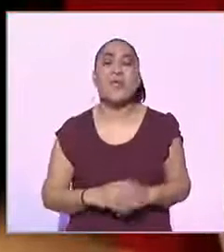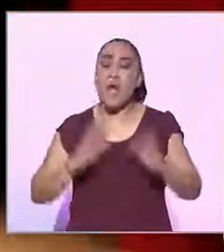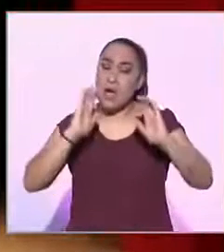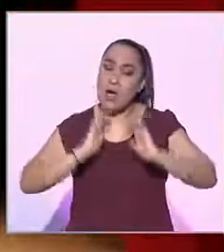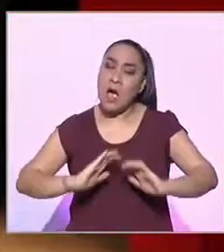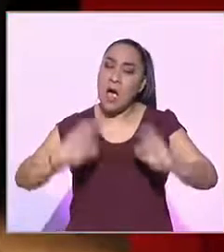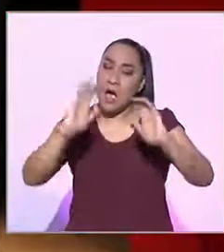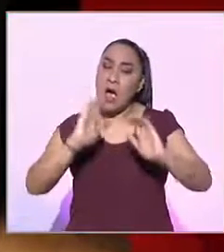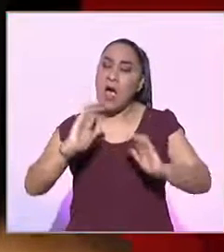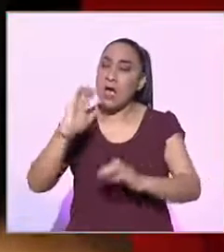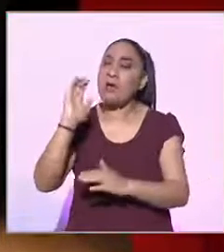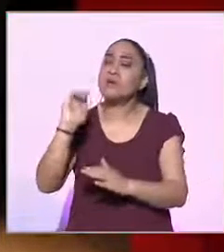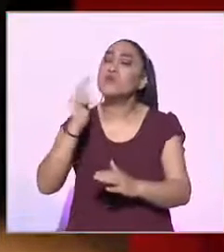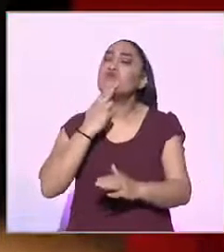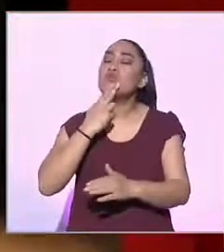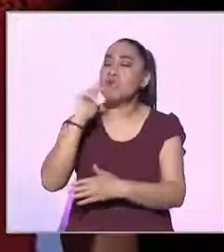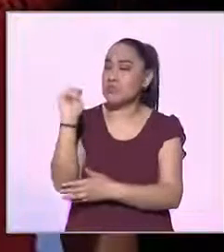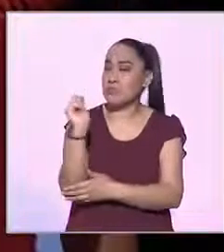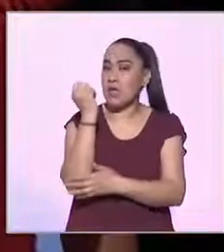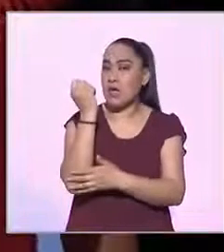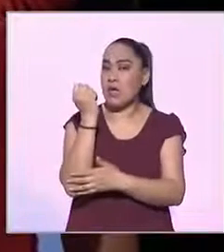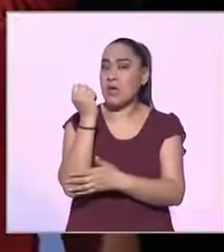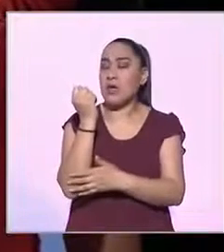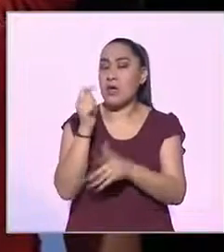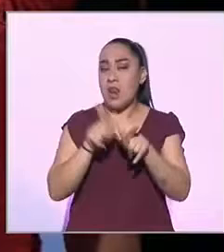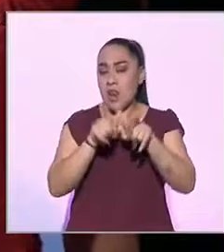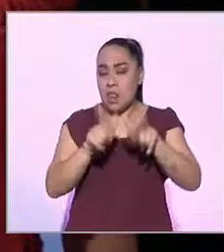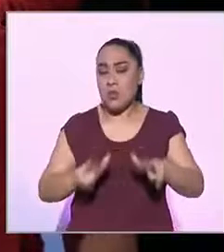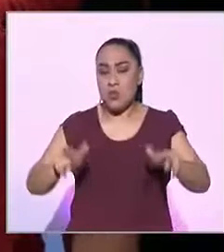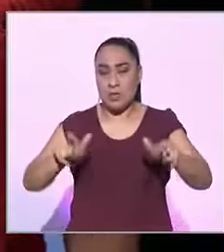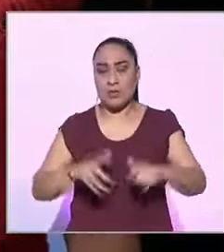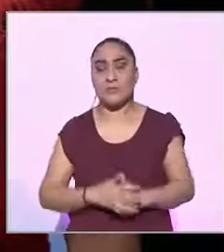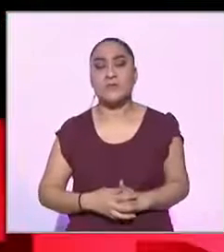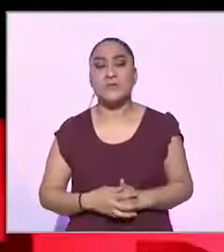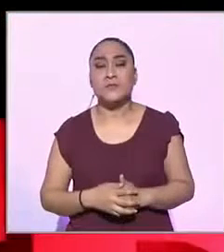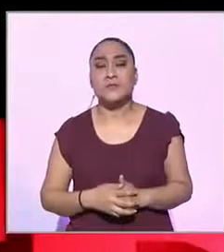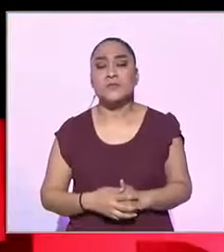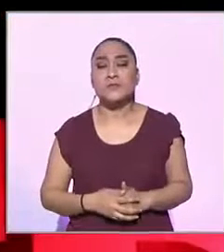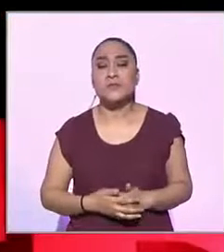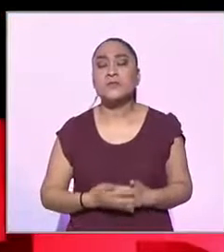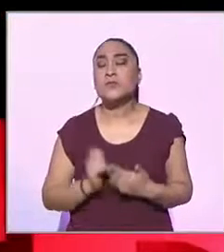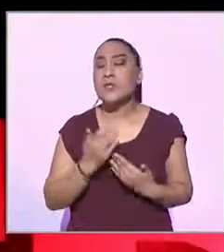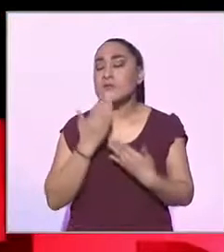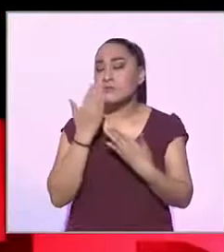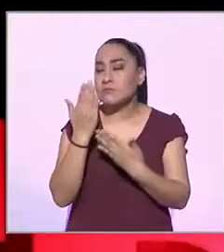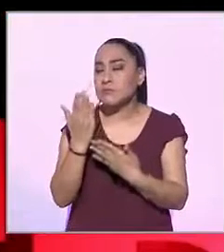canto como tecnología lingüística. Perdón.